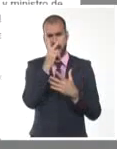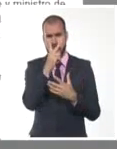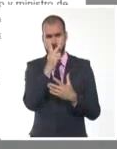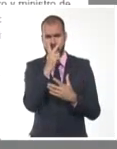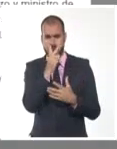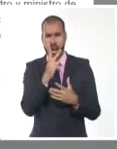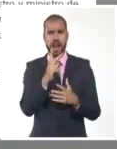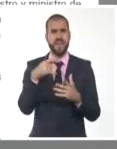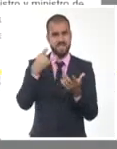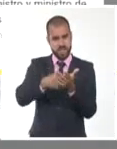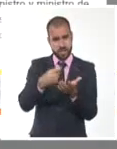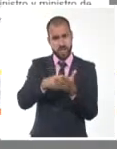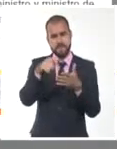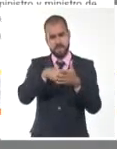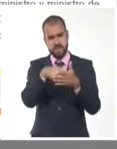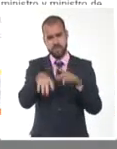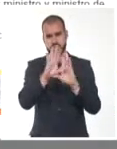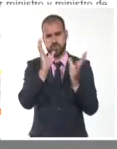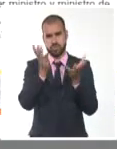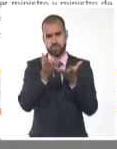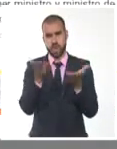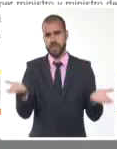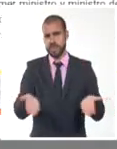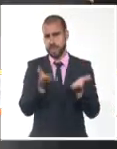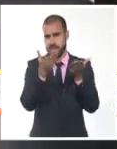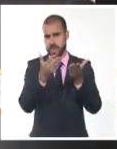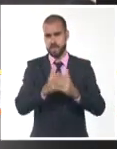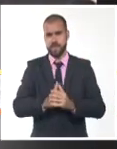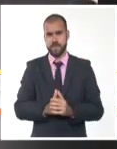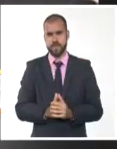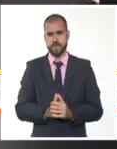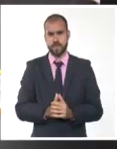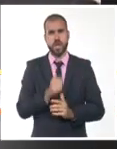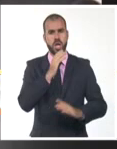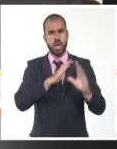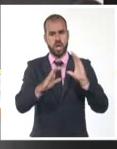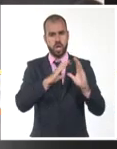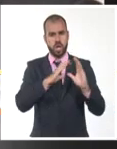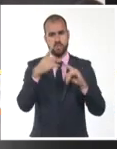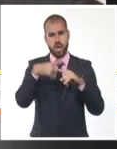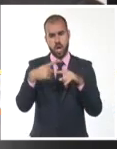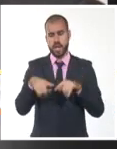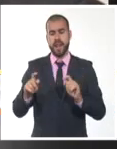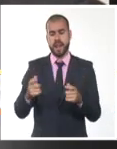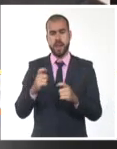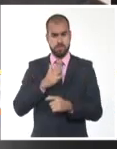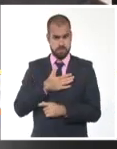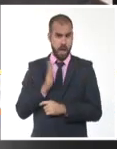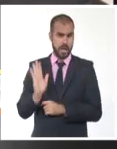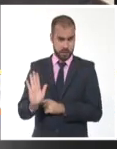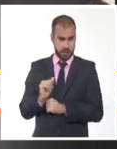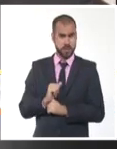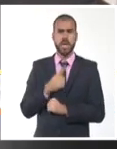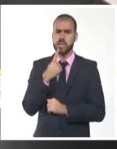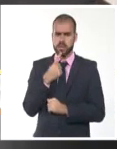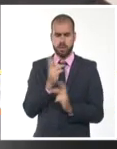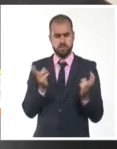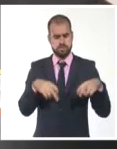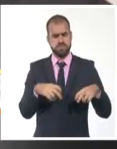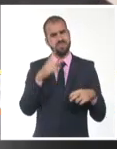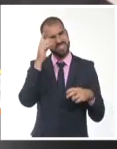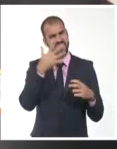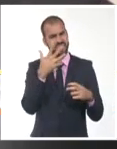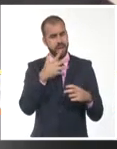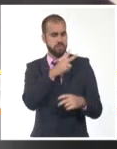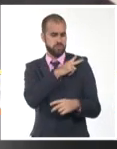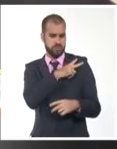Económicos, Inversión, Planificación, Desarrollo Sostenible, Telecomunicaciones y Radiodifusión de ese país sostendrá conversaciones con